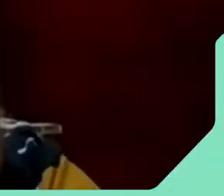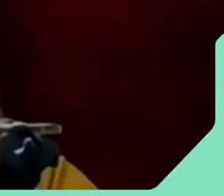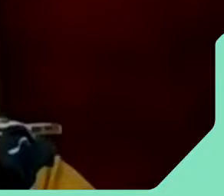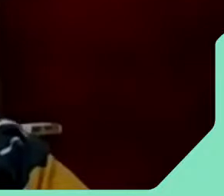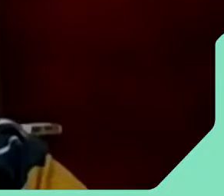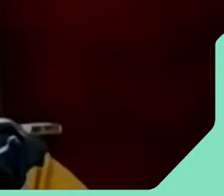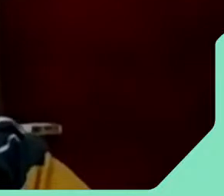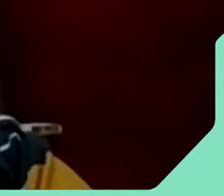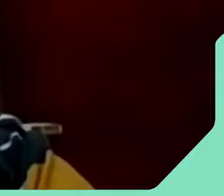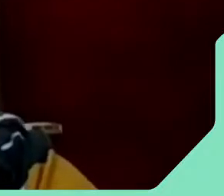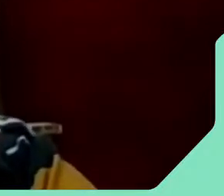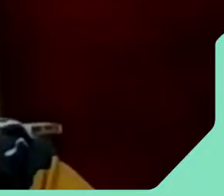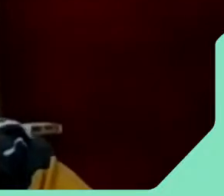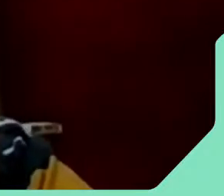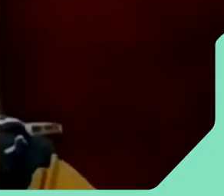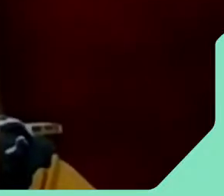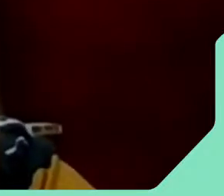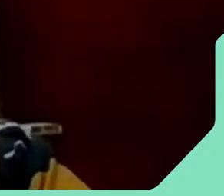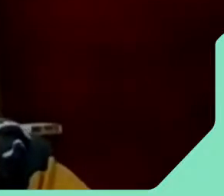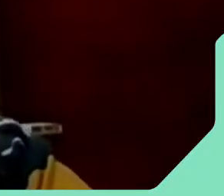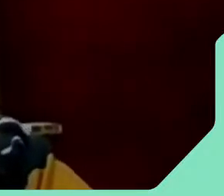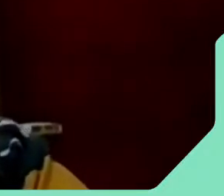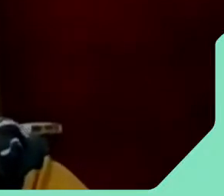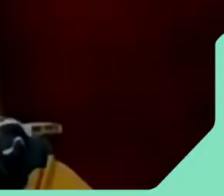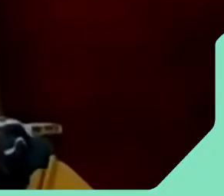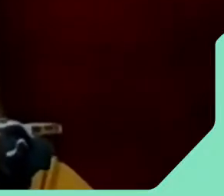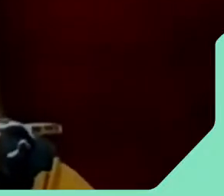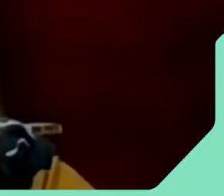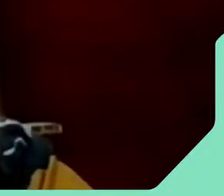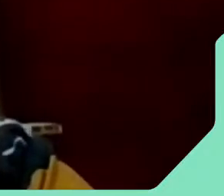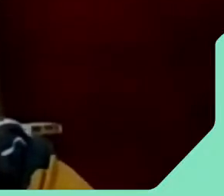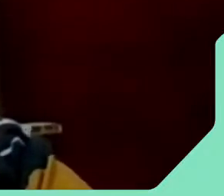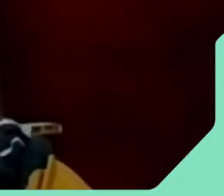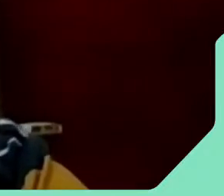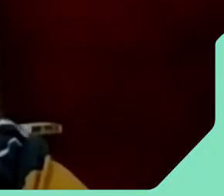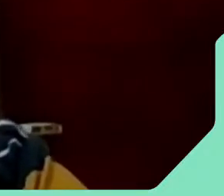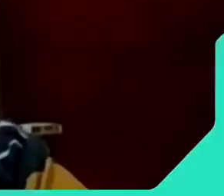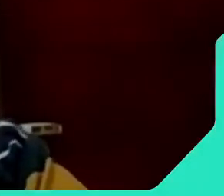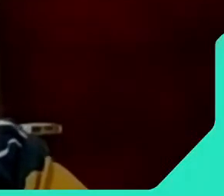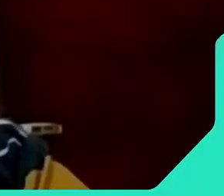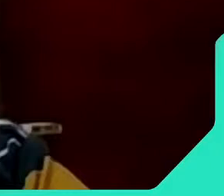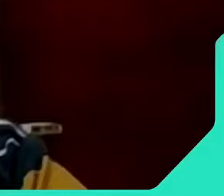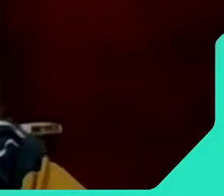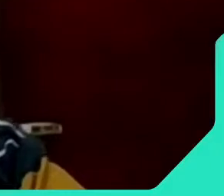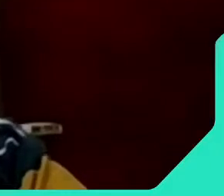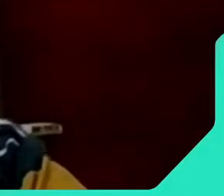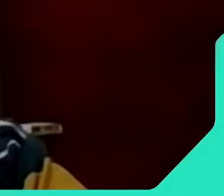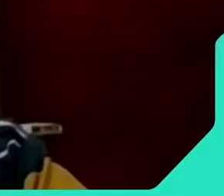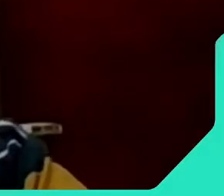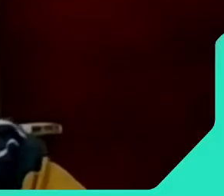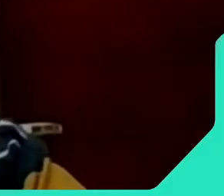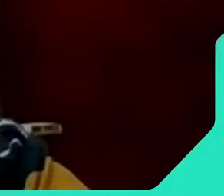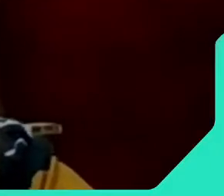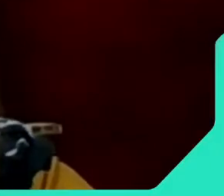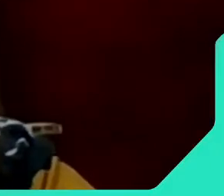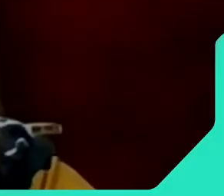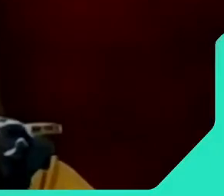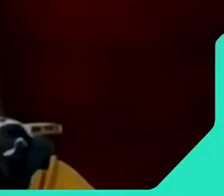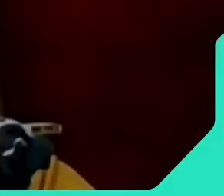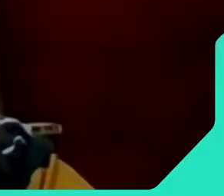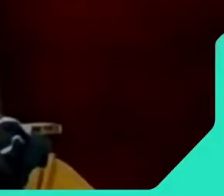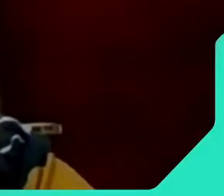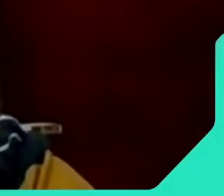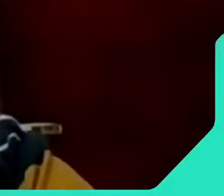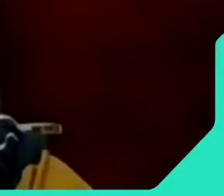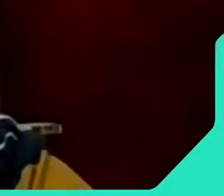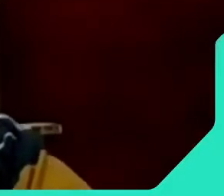No hay problema. Buenos días a todos. Bueno, siguiendo un poco con lo que recién Jeremías le ha mencionado, en nombre de